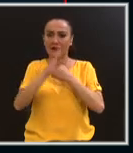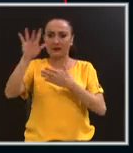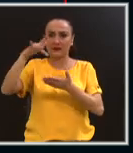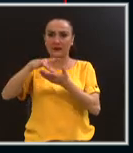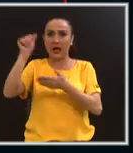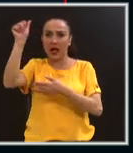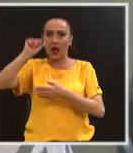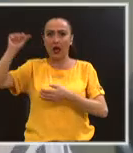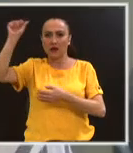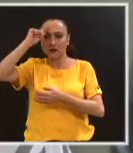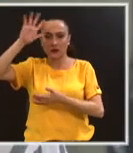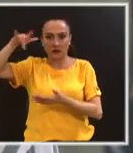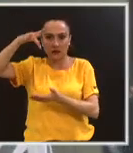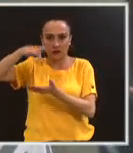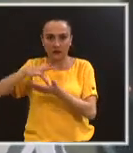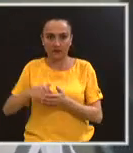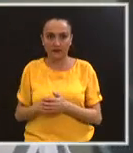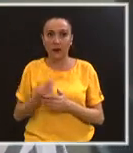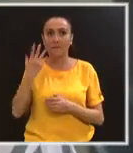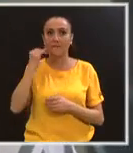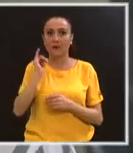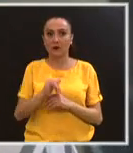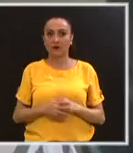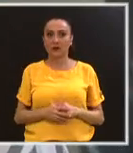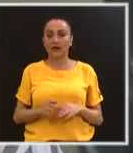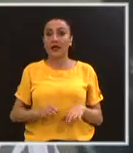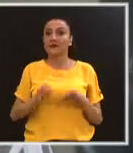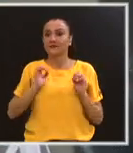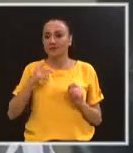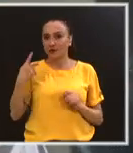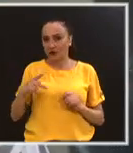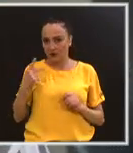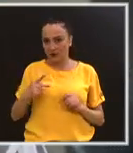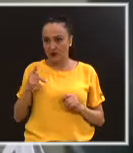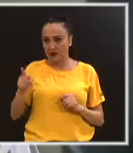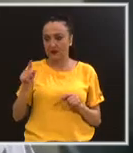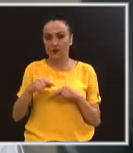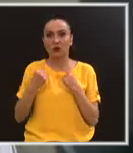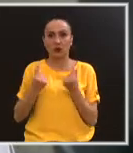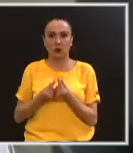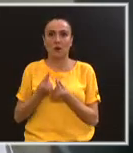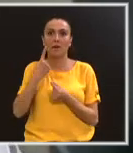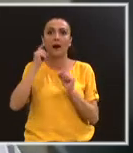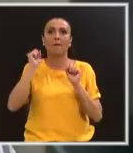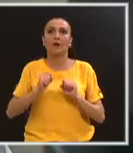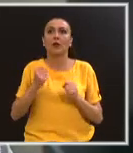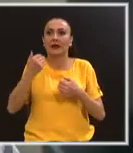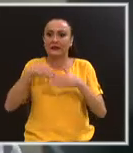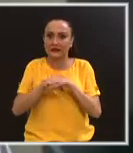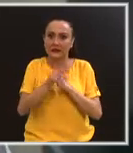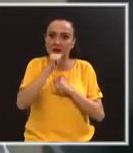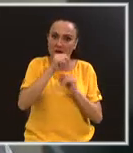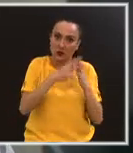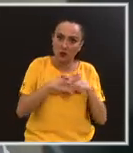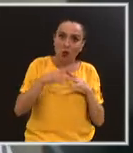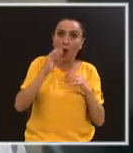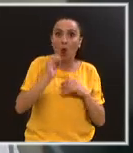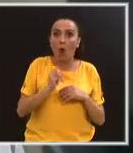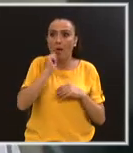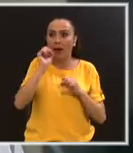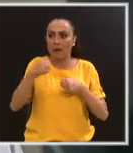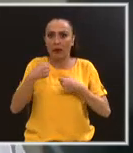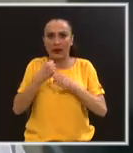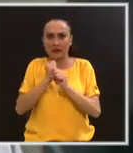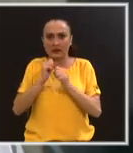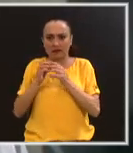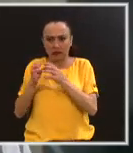en Asia central Por ello es existe el riesgo de que estas agrupaciones para poder entrar a Estados Unidos o inclusive para crear